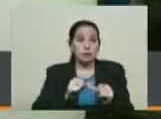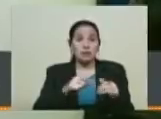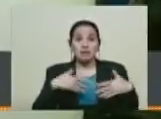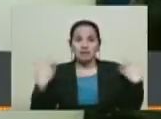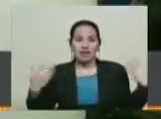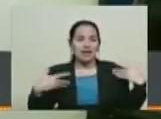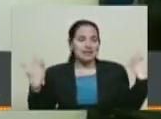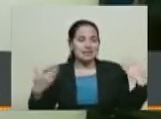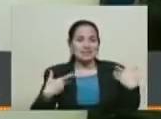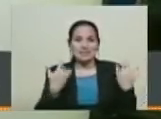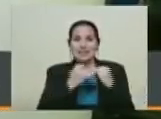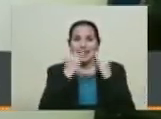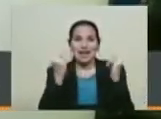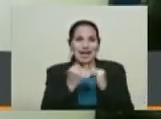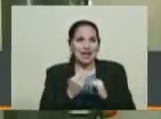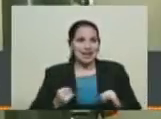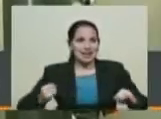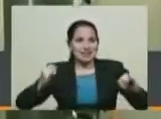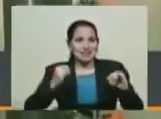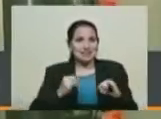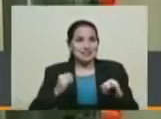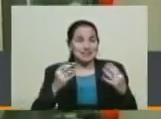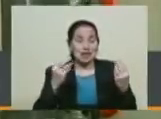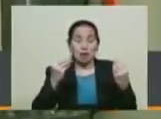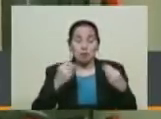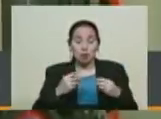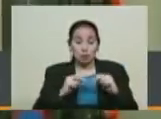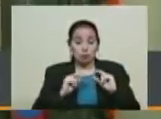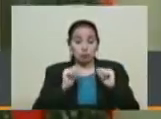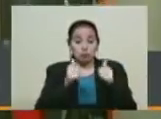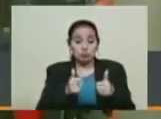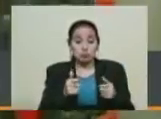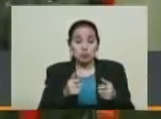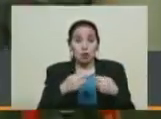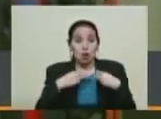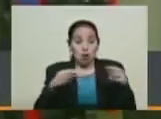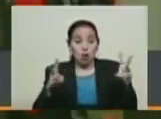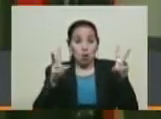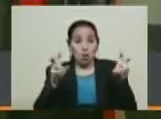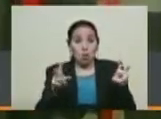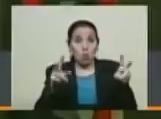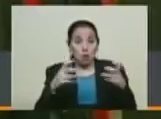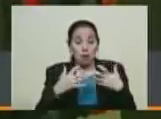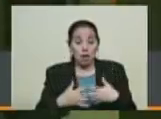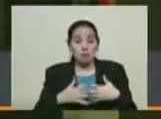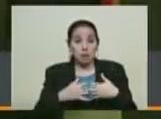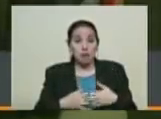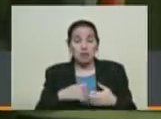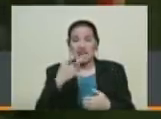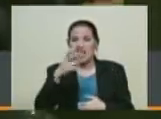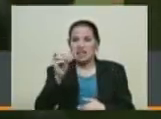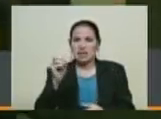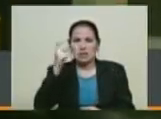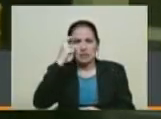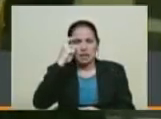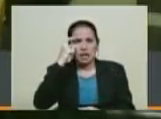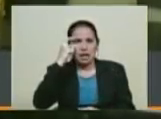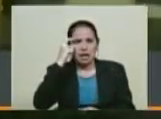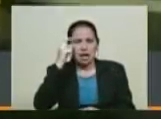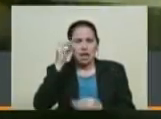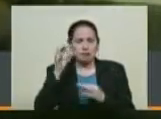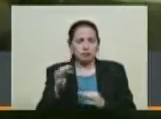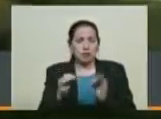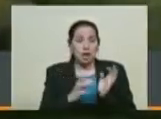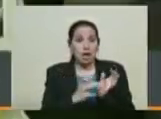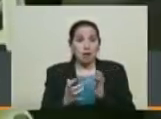nos llena la satisfacción de tener esta inauguración de esta planta. Pero quiero decirle que el 30 de abril viene la inauguración de